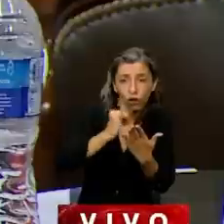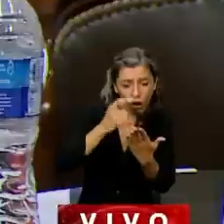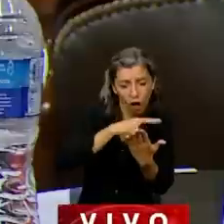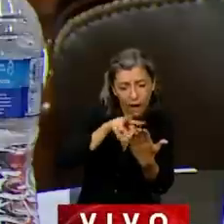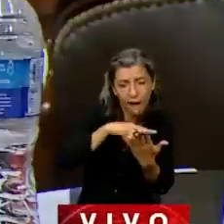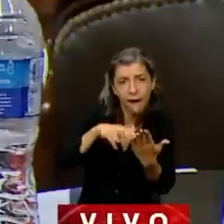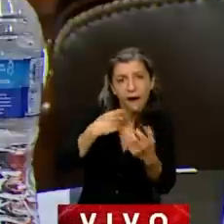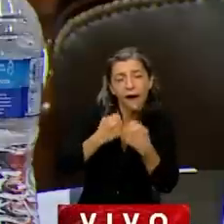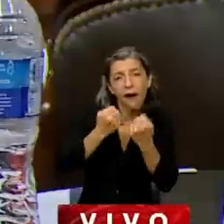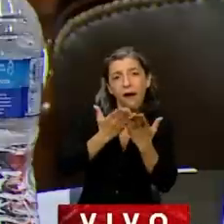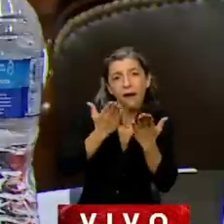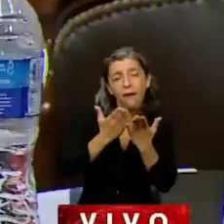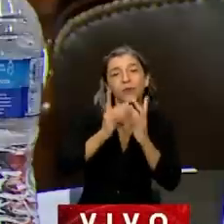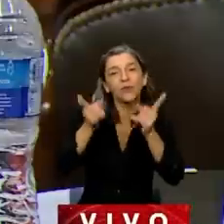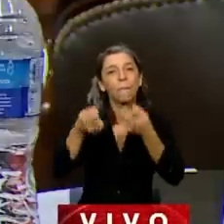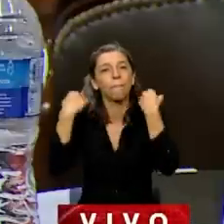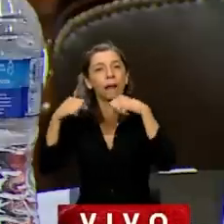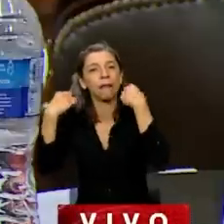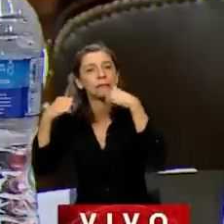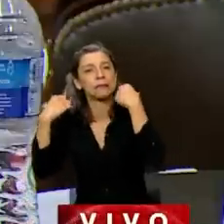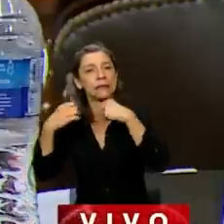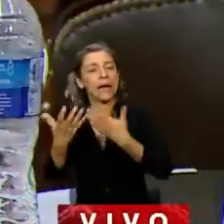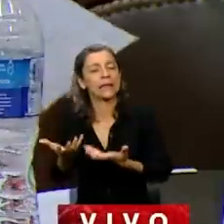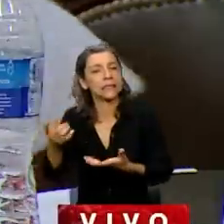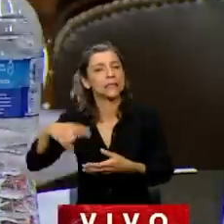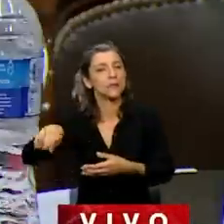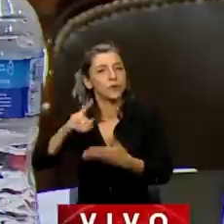esfuerzo por parte de los estudiantes.